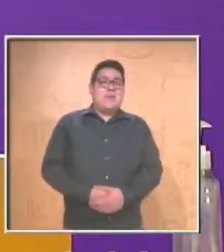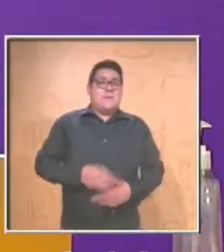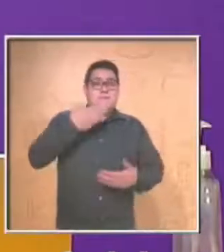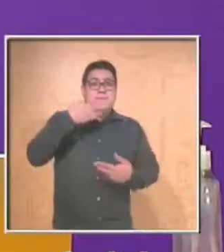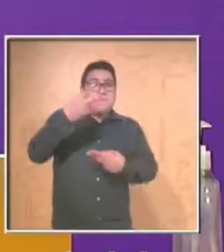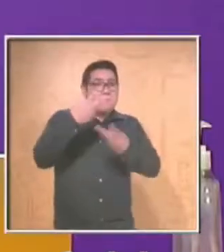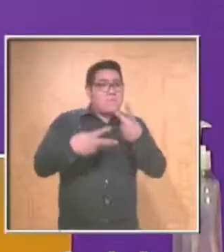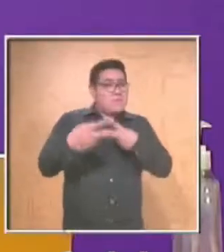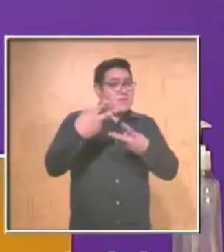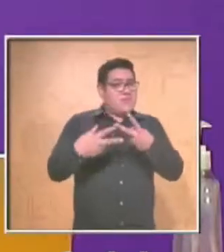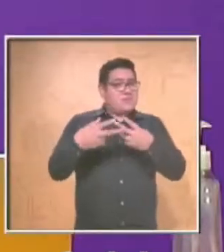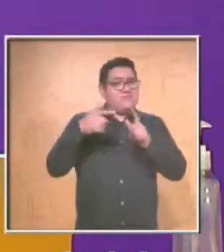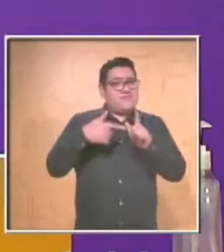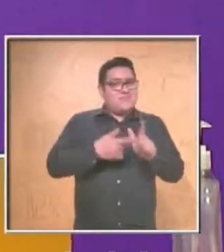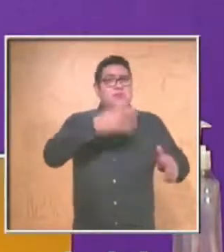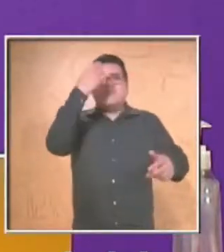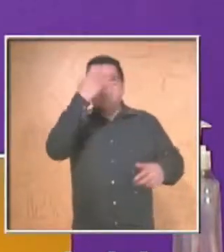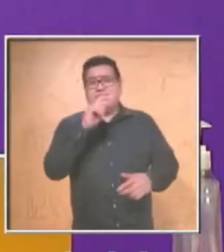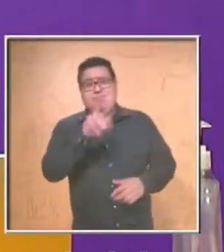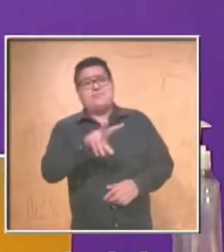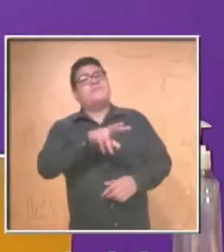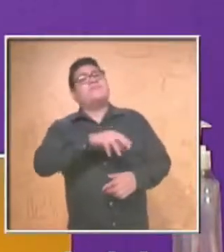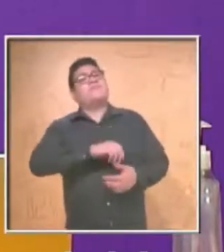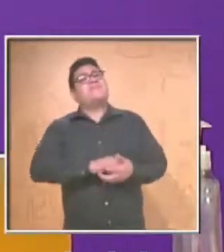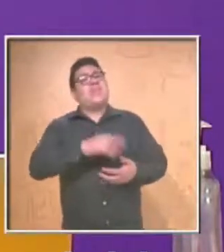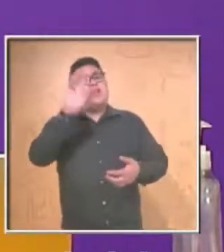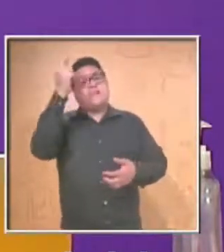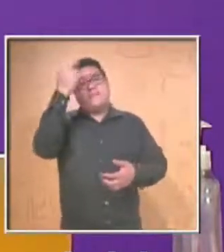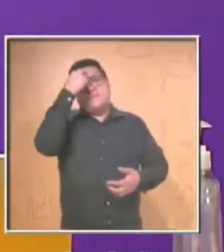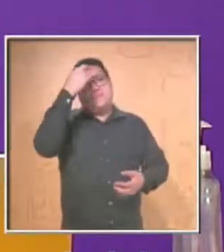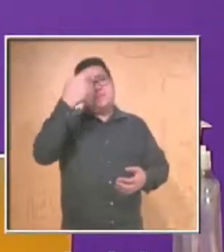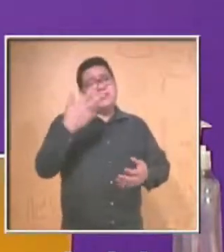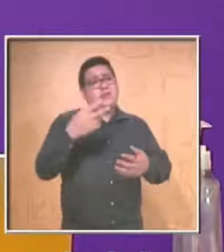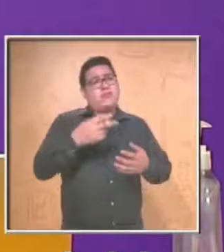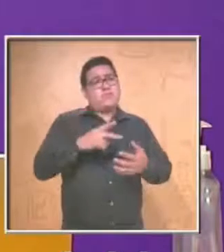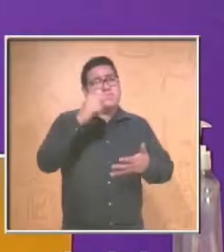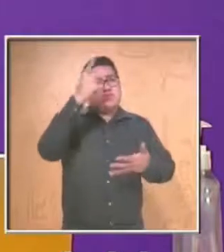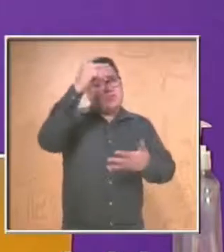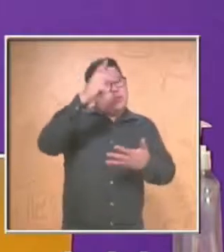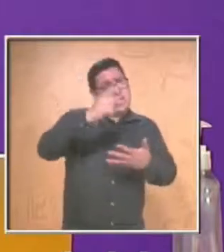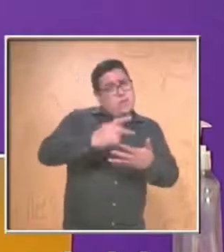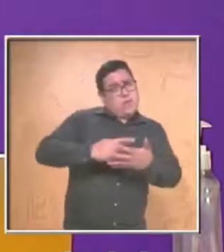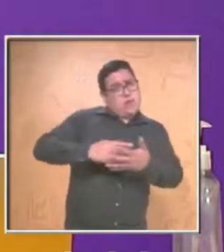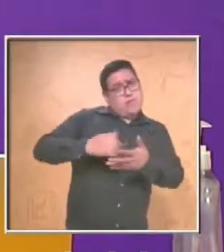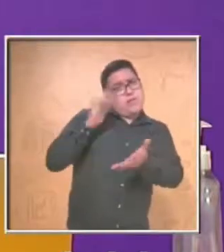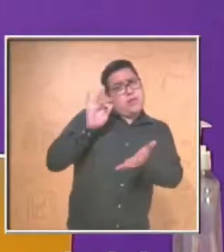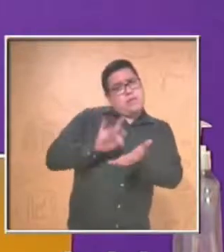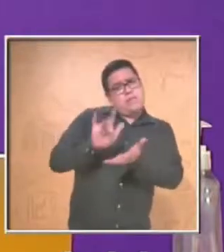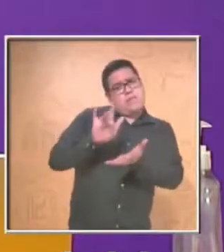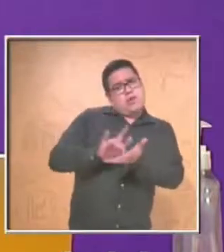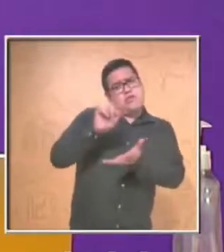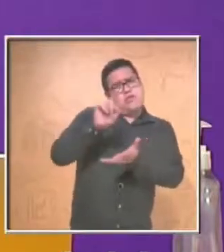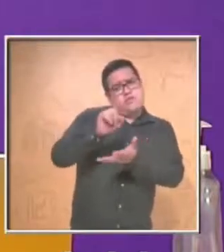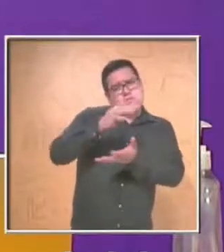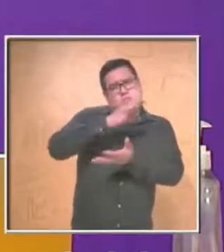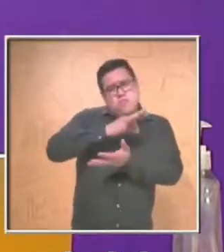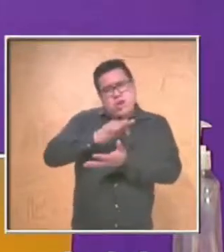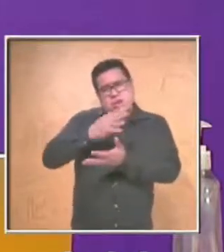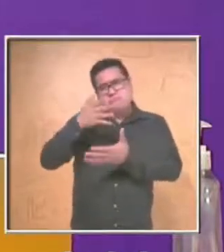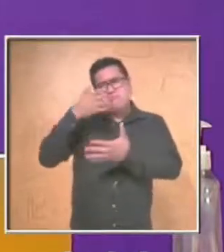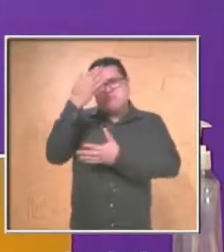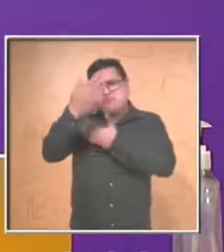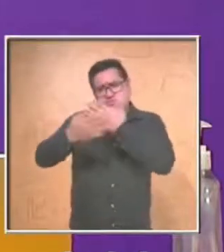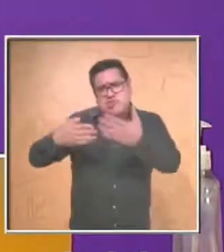Bienvenidos, estamos en un programa de Escuela TV. Recuerda que es un programa de apoyo para el ingreso al nivel